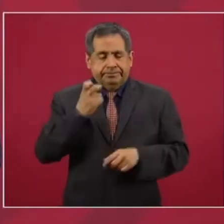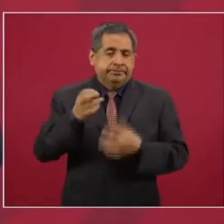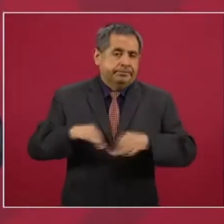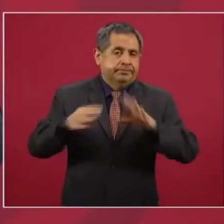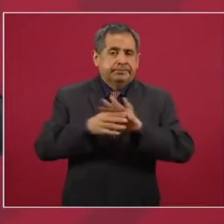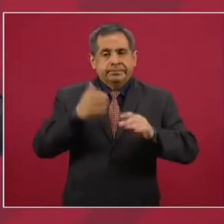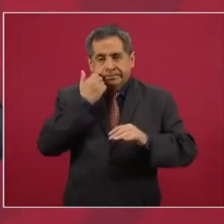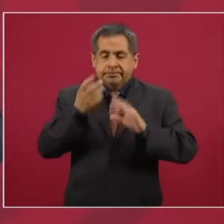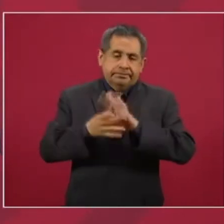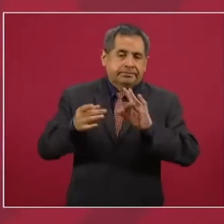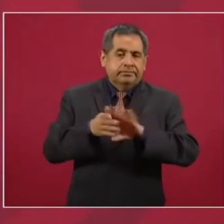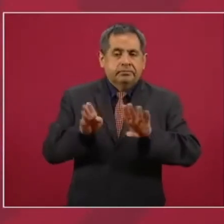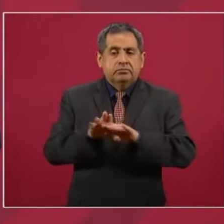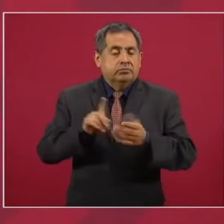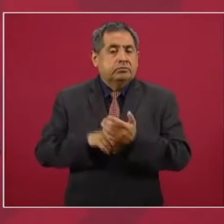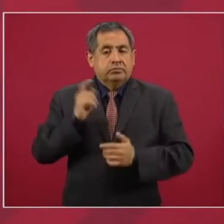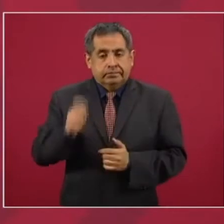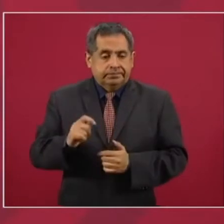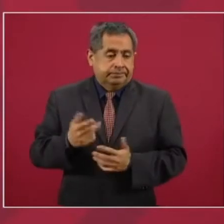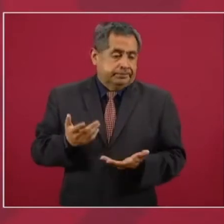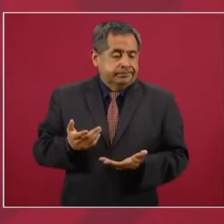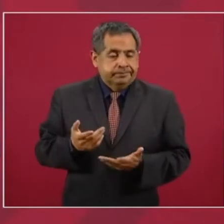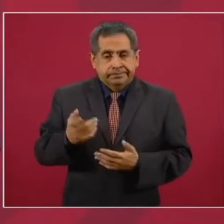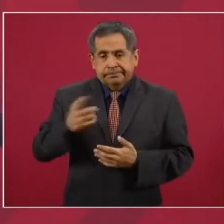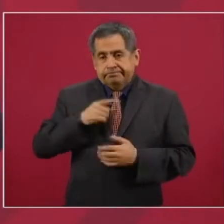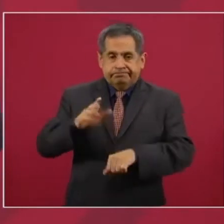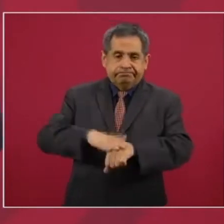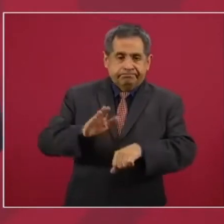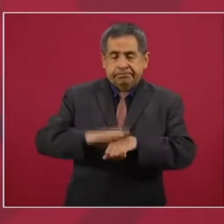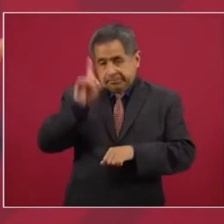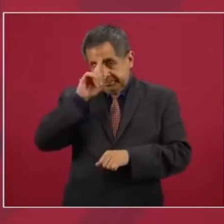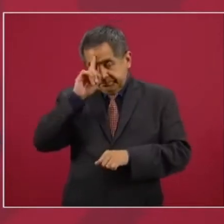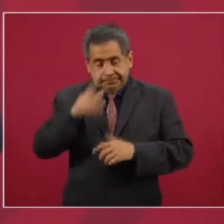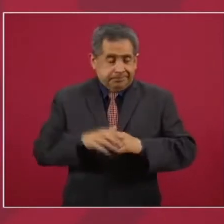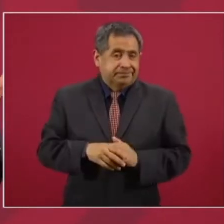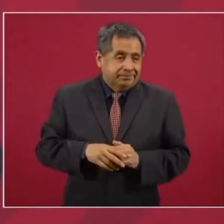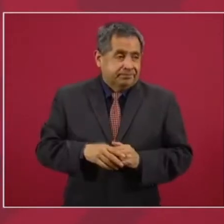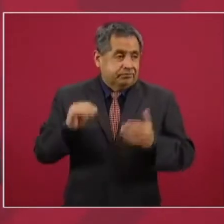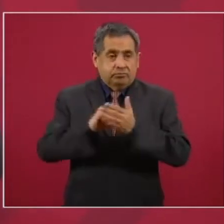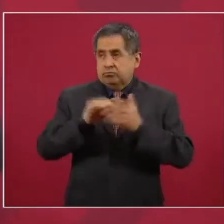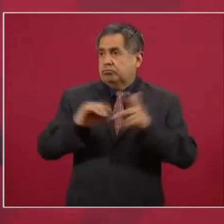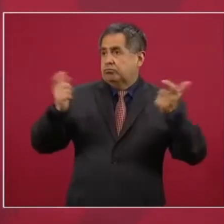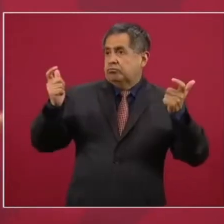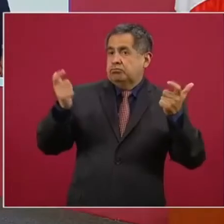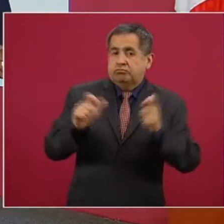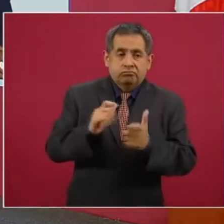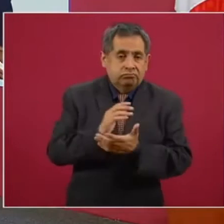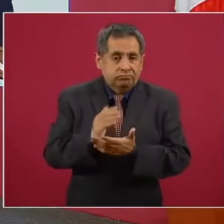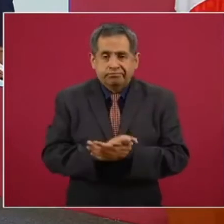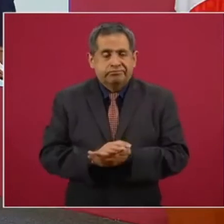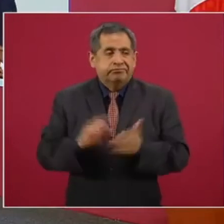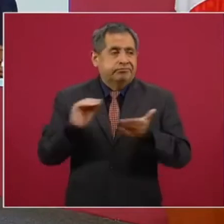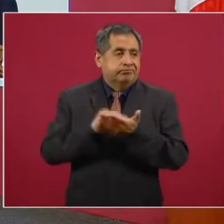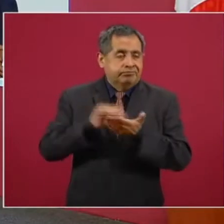y que hemos dicho. Estos son elementos que sugieren que la velocidad de reducción de la epidemia se está